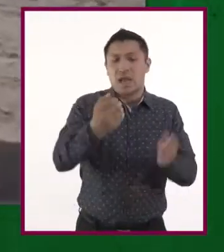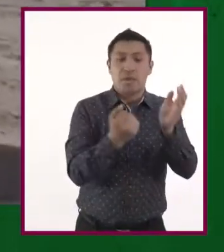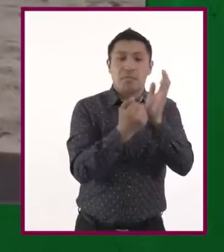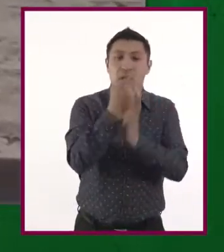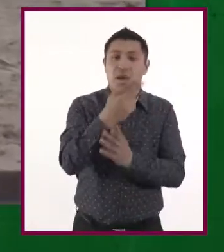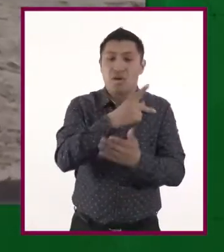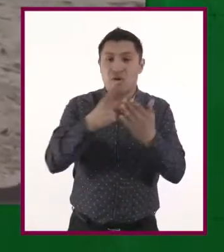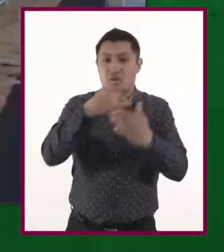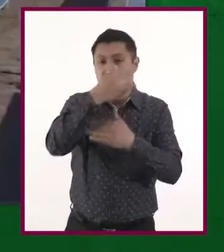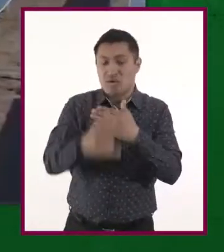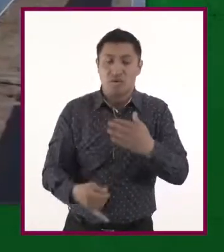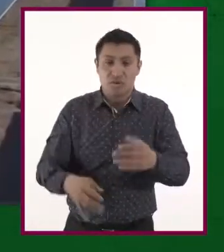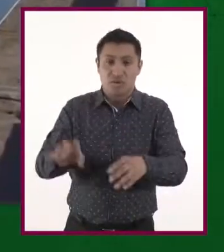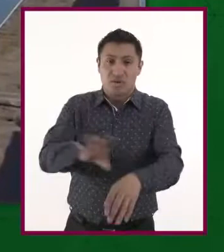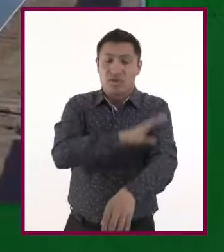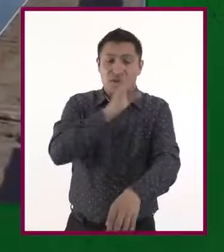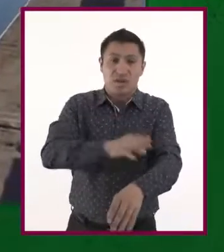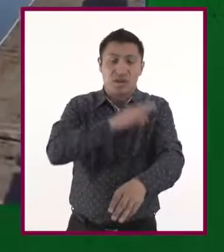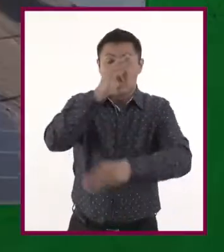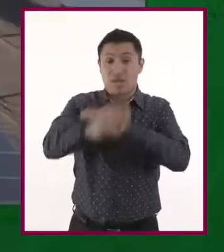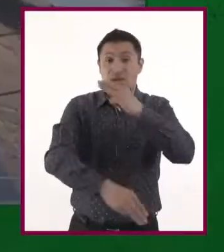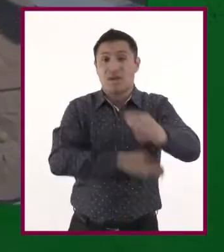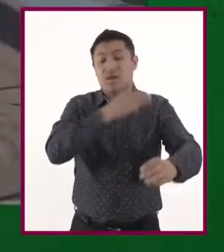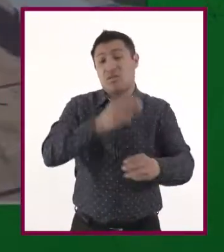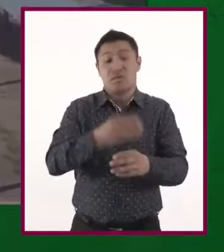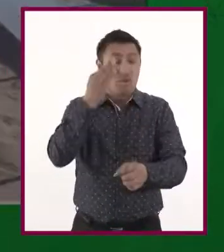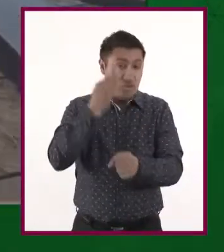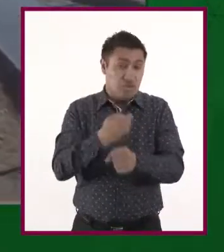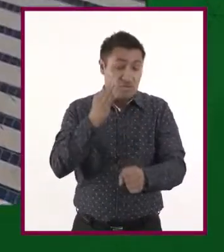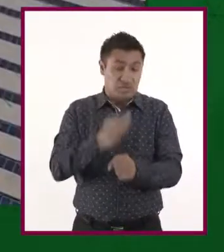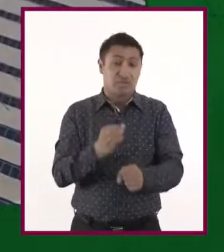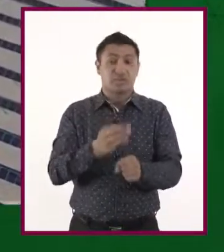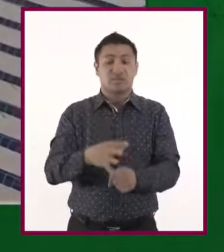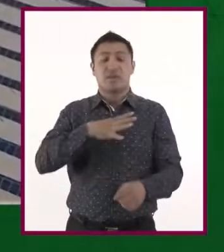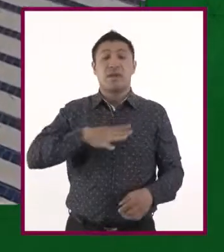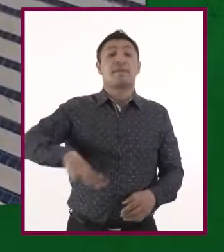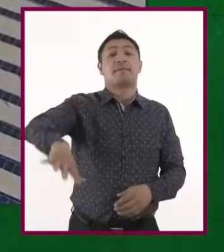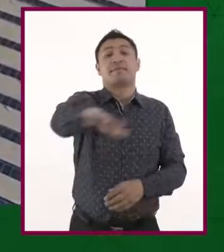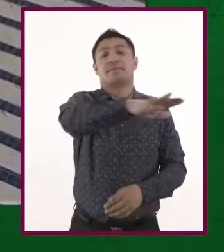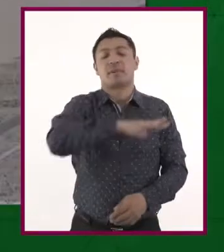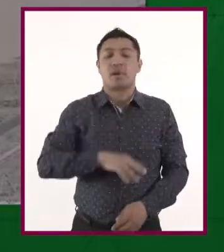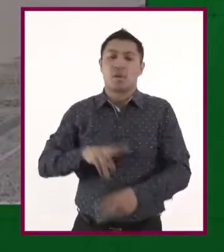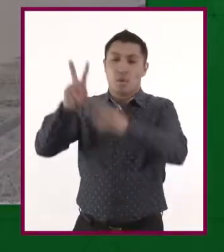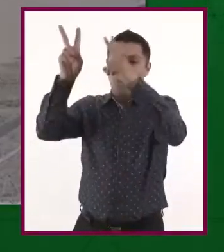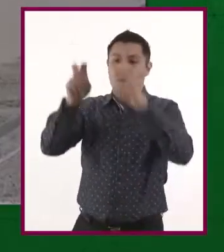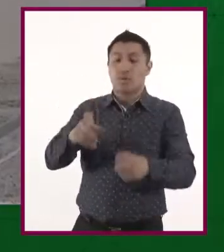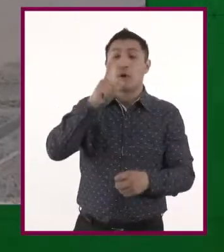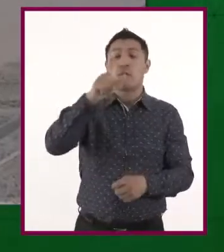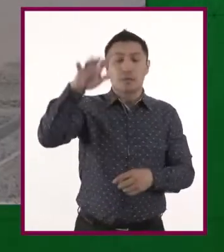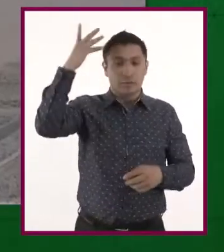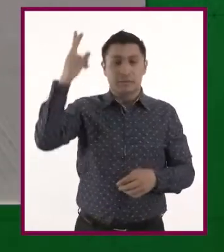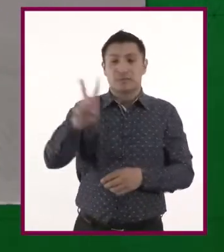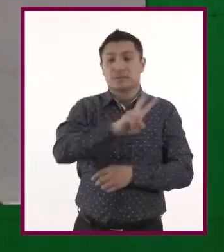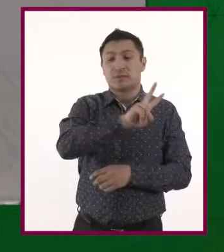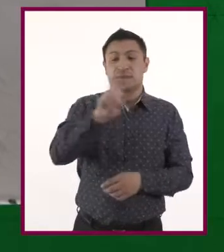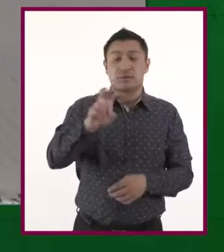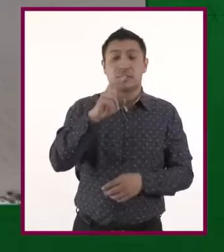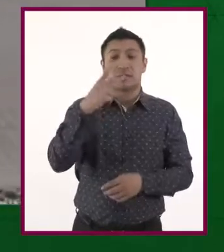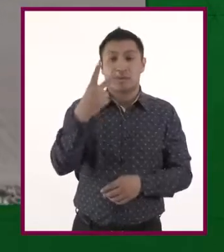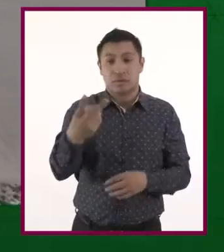de energías renovables en el mundo hasta hoy, con una superficie de captación solar de casi